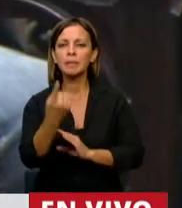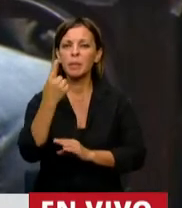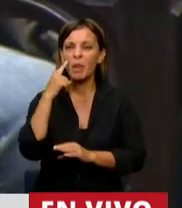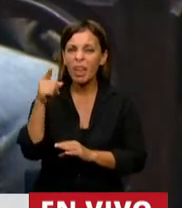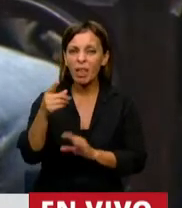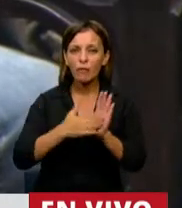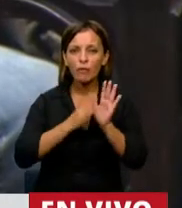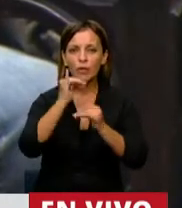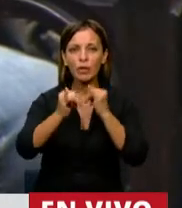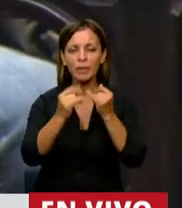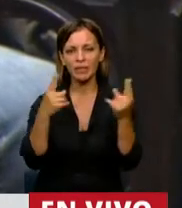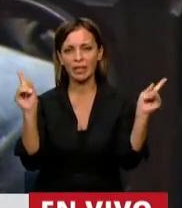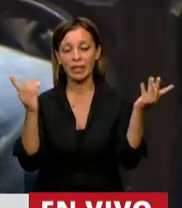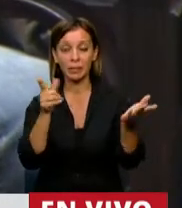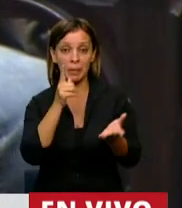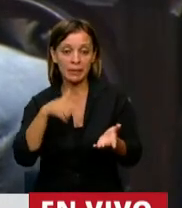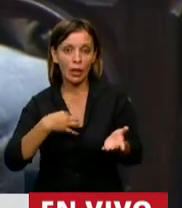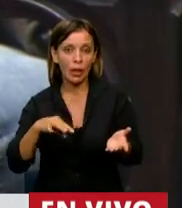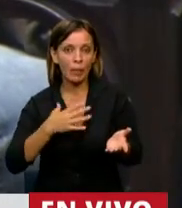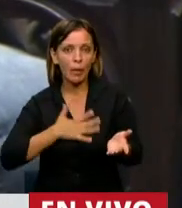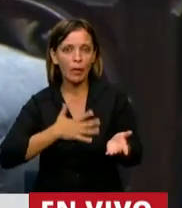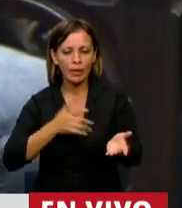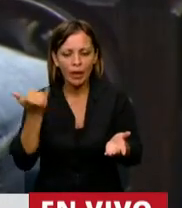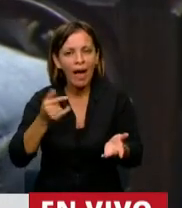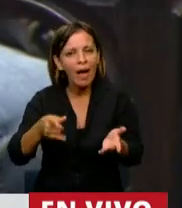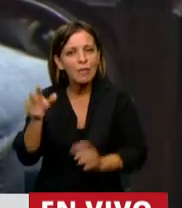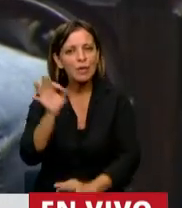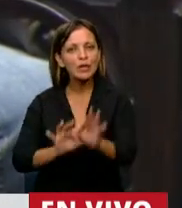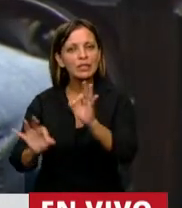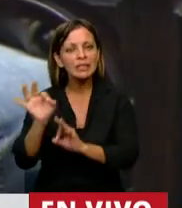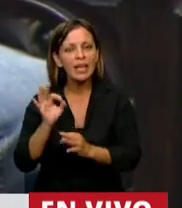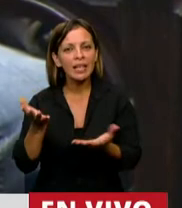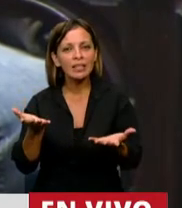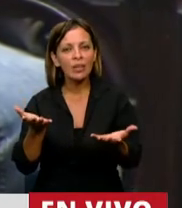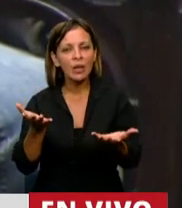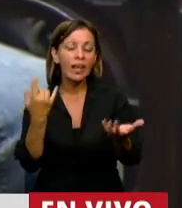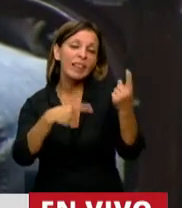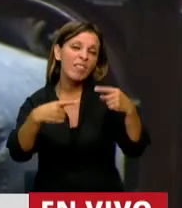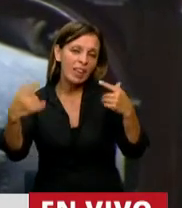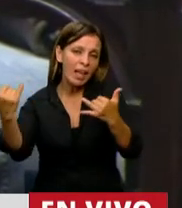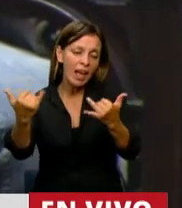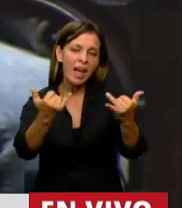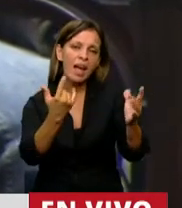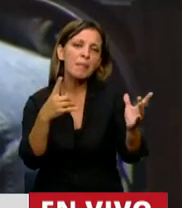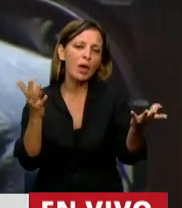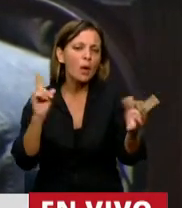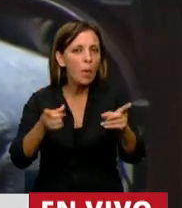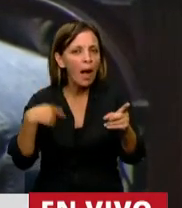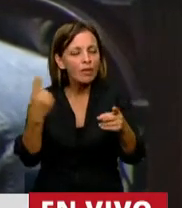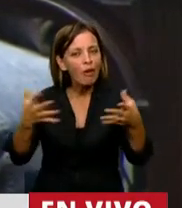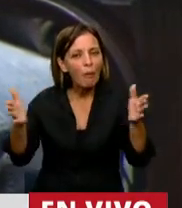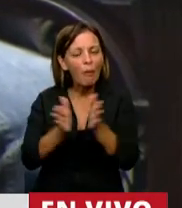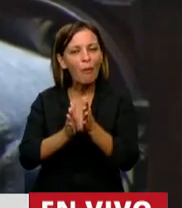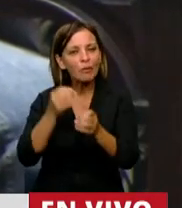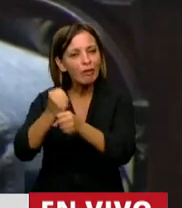distintas cosas, me parece que hoy tendríamos que estar festejando que acá hay un proyecto que más allá de todas las diferencias estamos trabajando juntos,